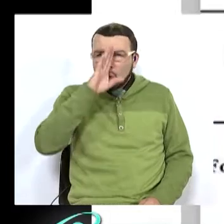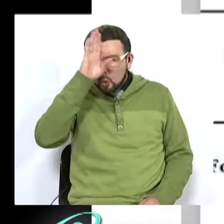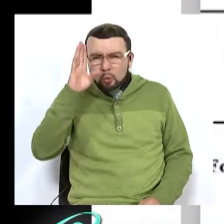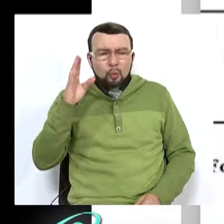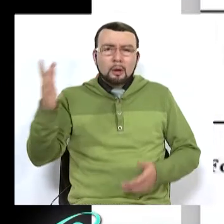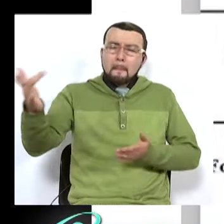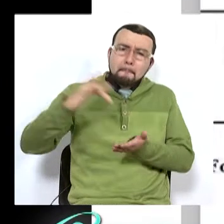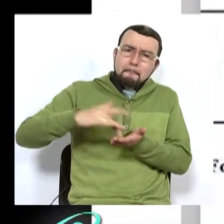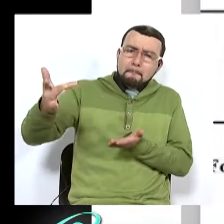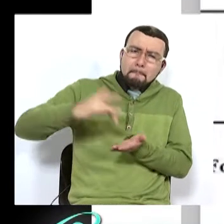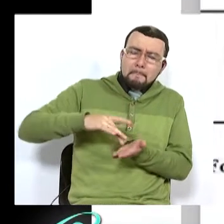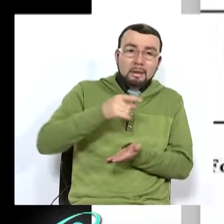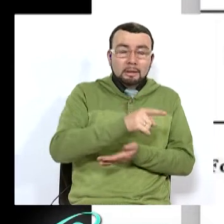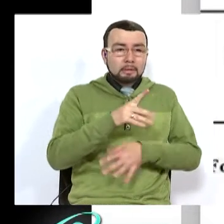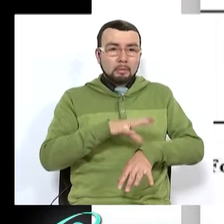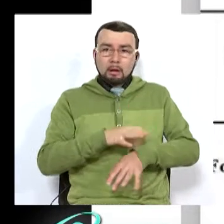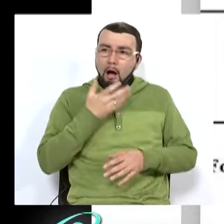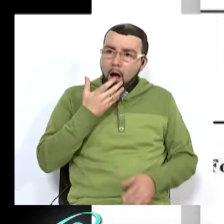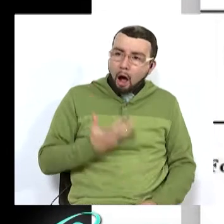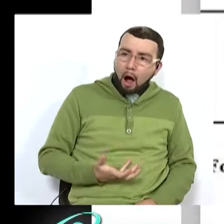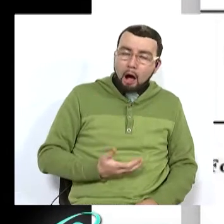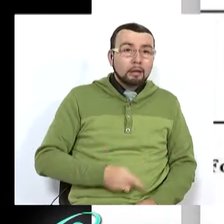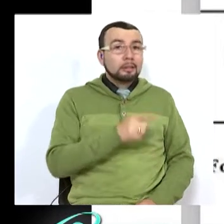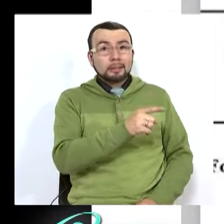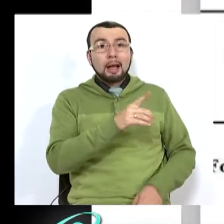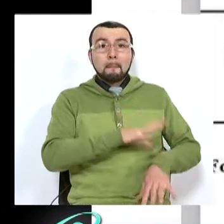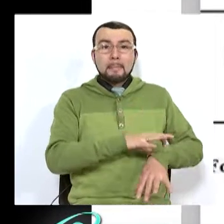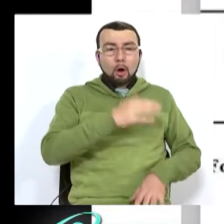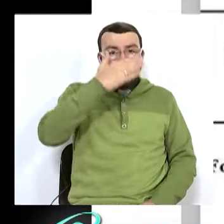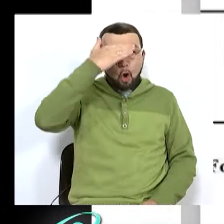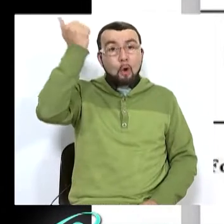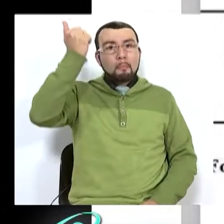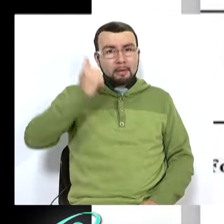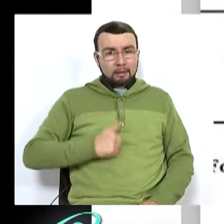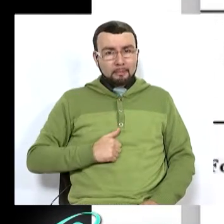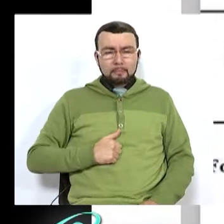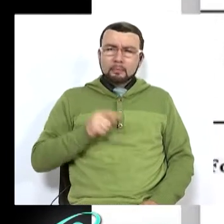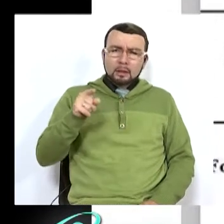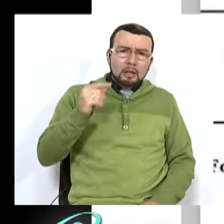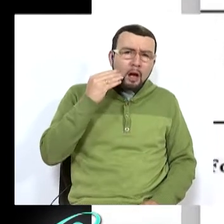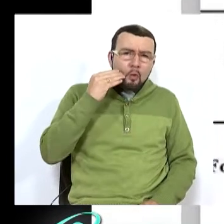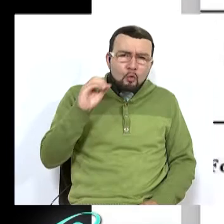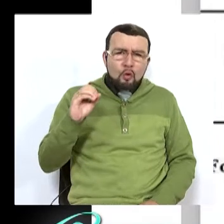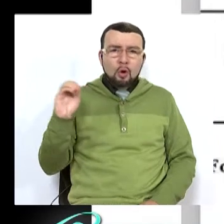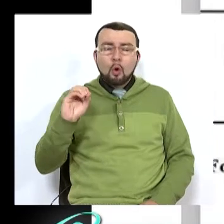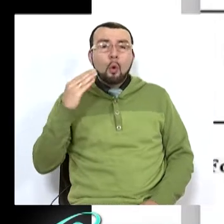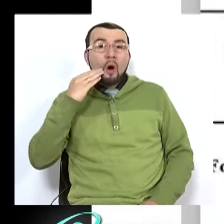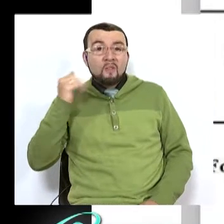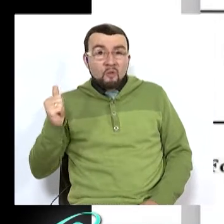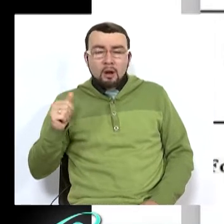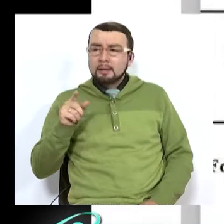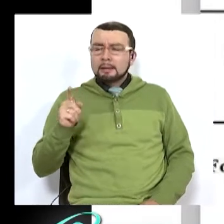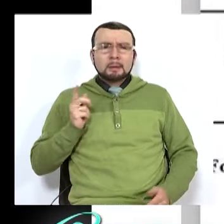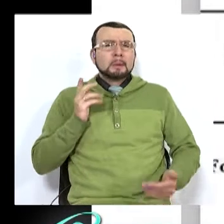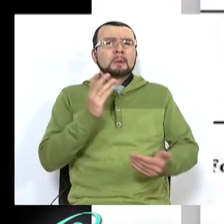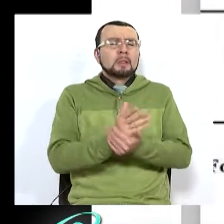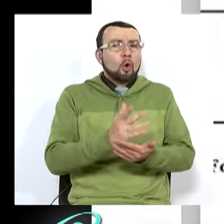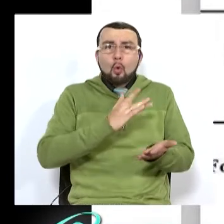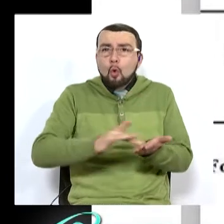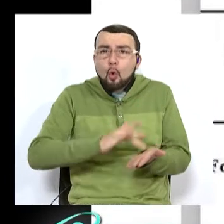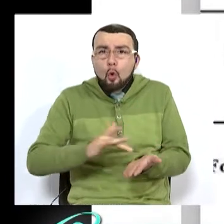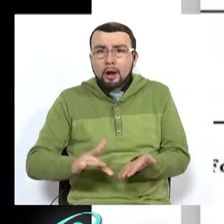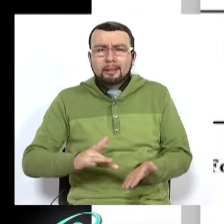nuestras clases de medicina y uno se sorprende porque los médicos lo olvidan, es abuelo o abuela que consulte por